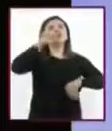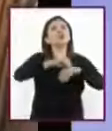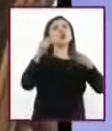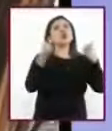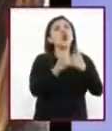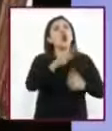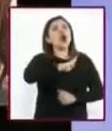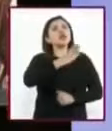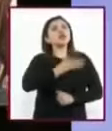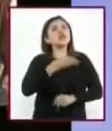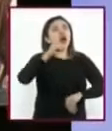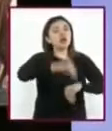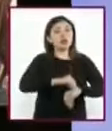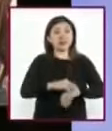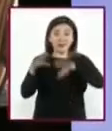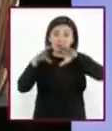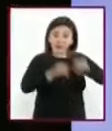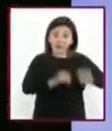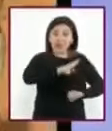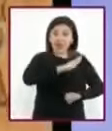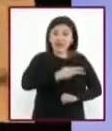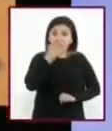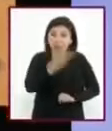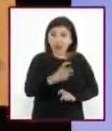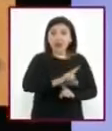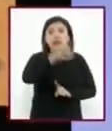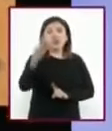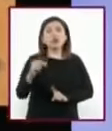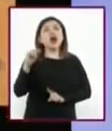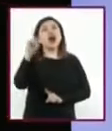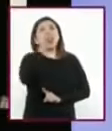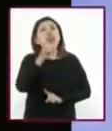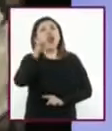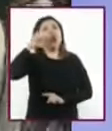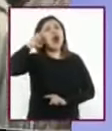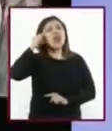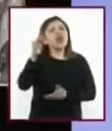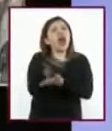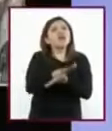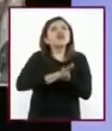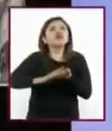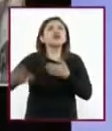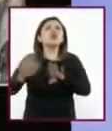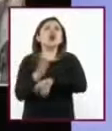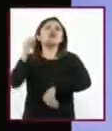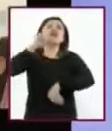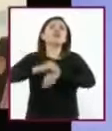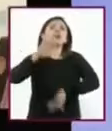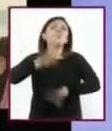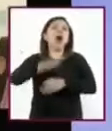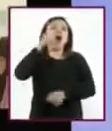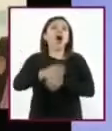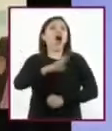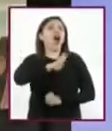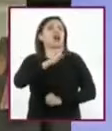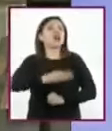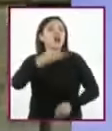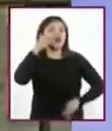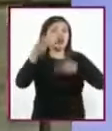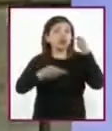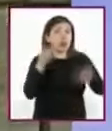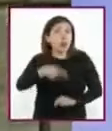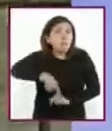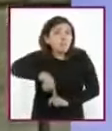Tras la conquista española, las lenguas indígenas fueron desplazadas por la imposición del castellano. Sin